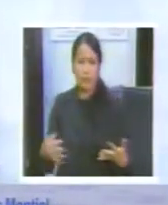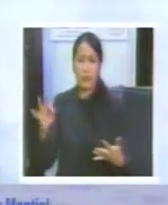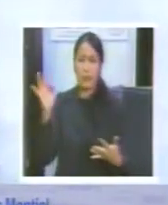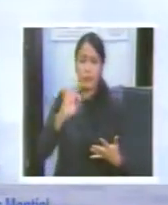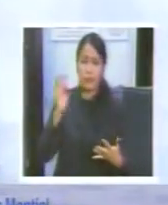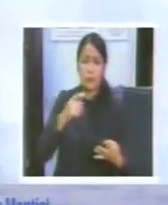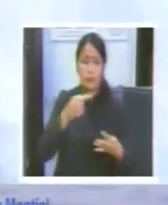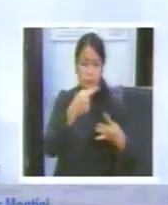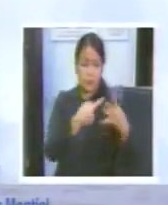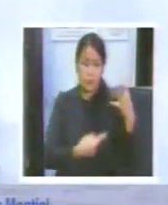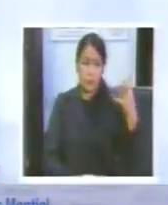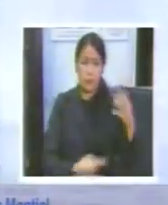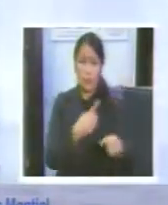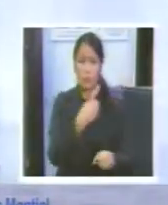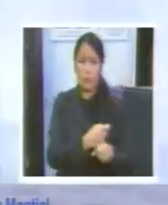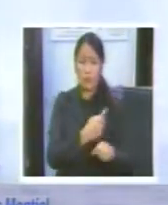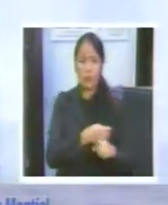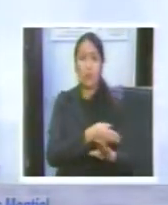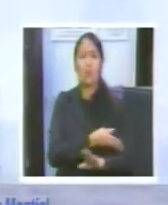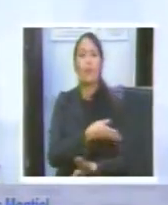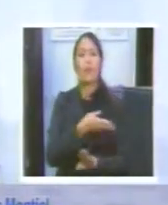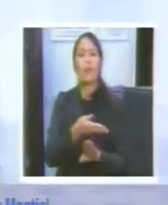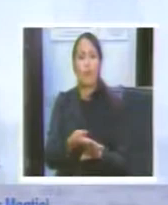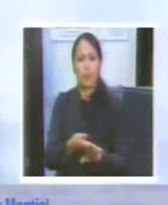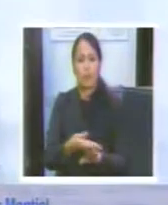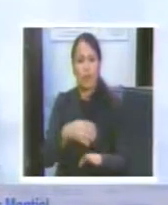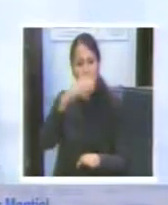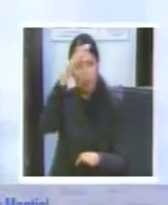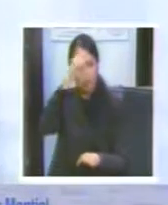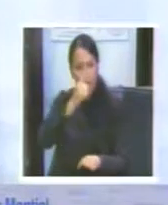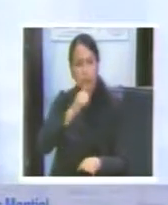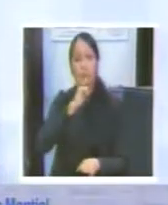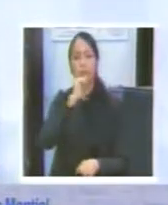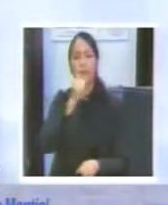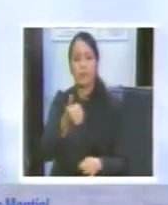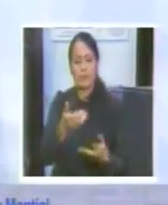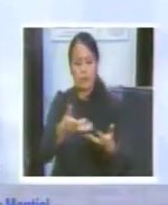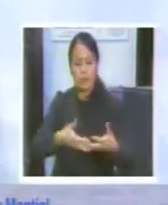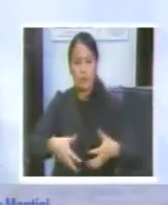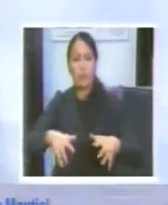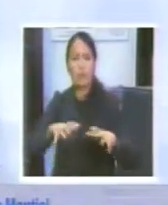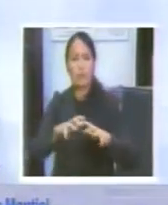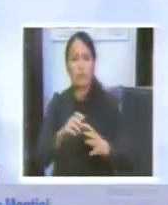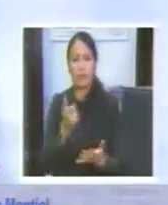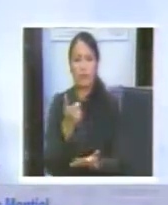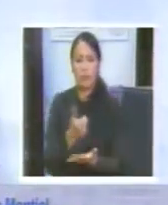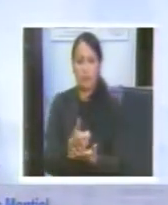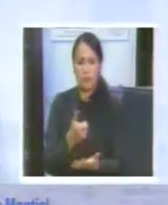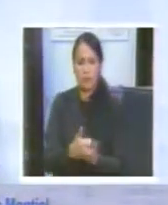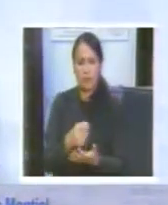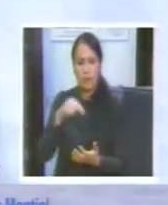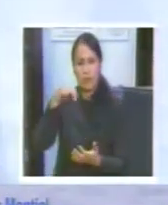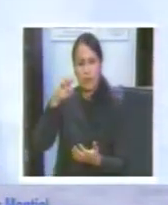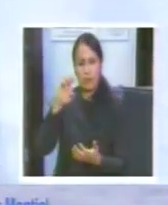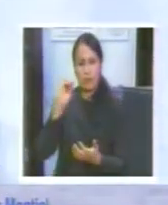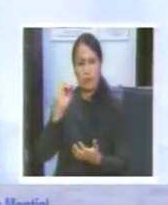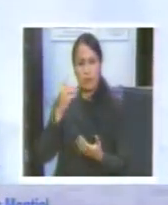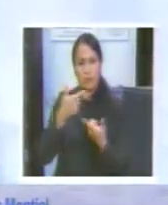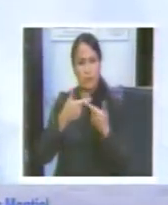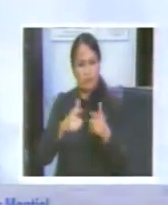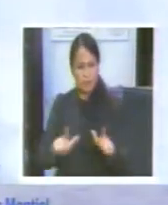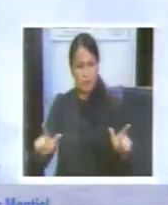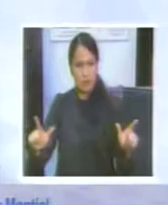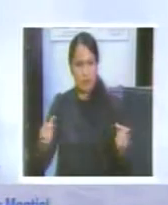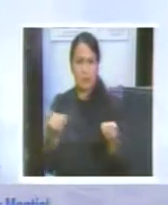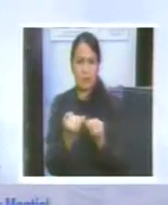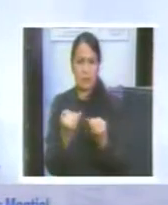posición de los primeros se manifestaba en contra de lo que llamaban la globalización económica neoliberal, y parece